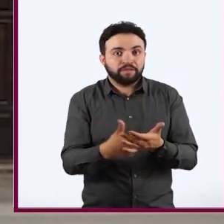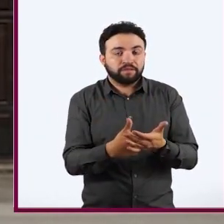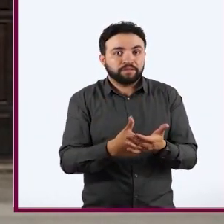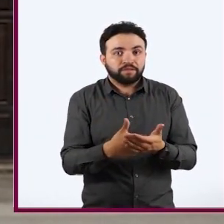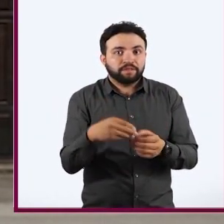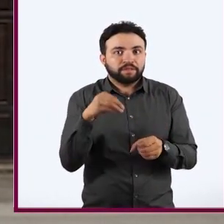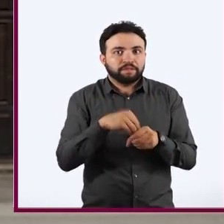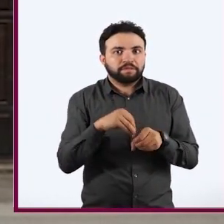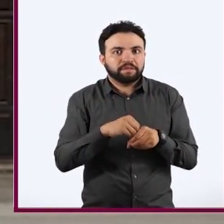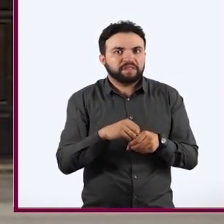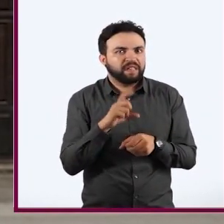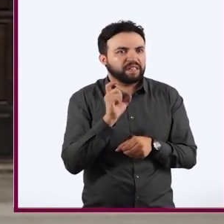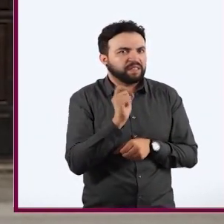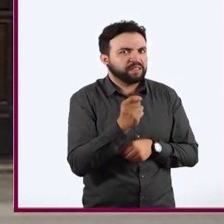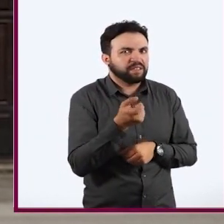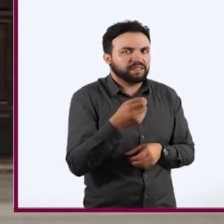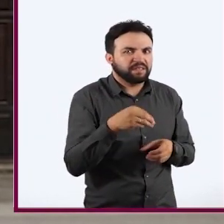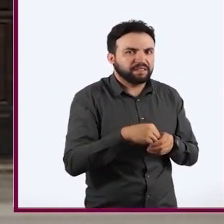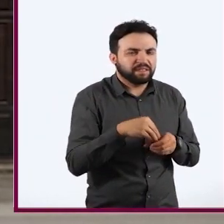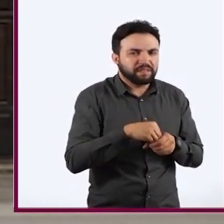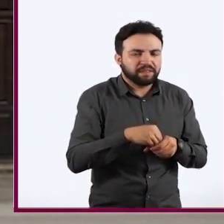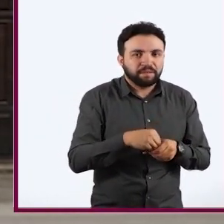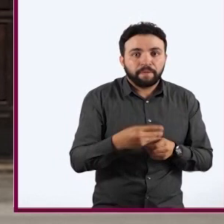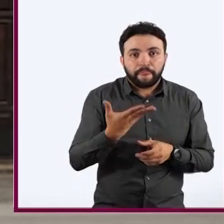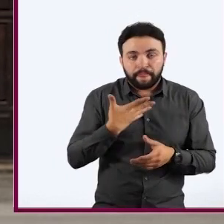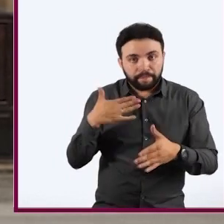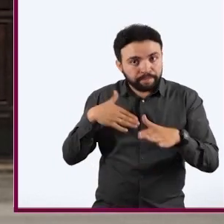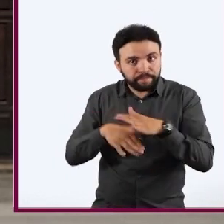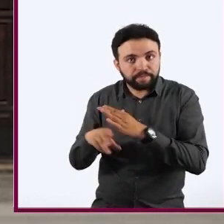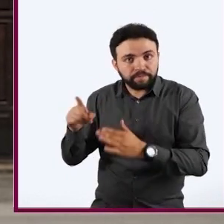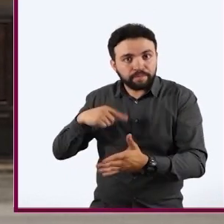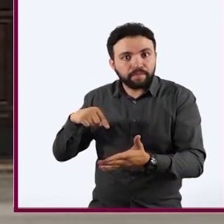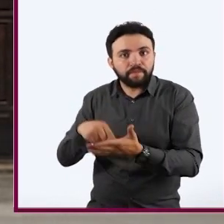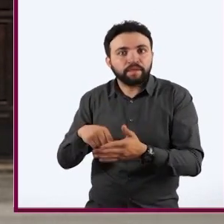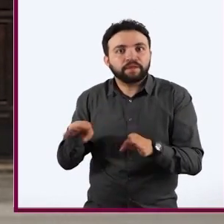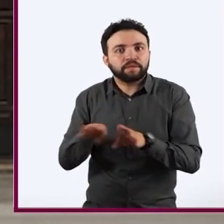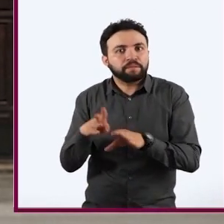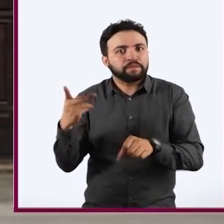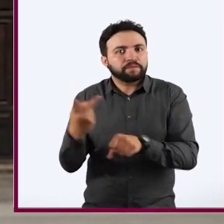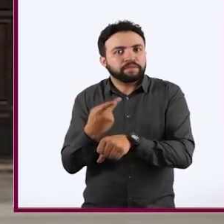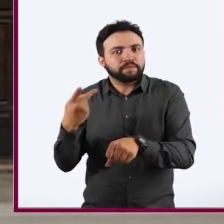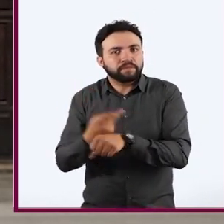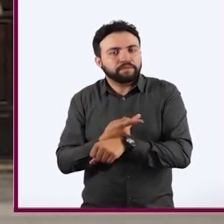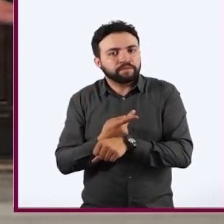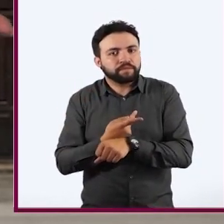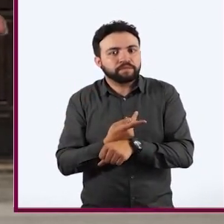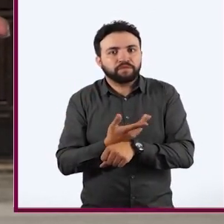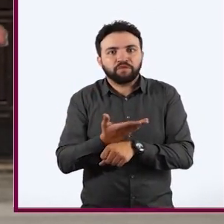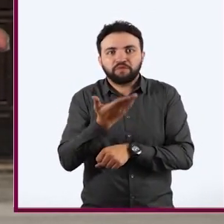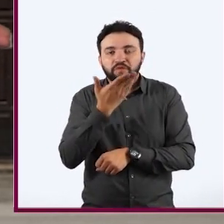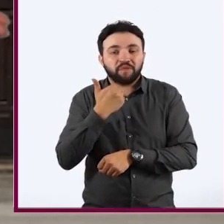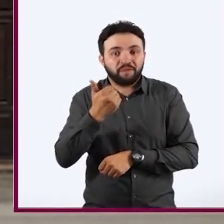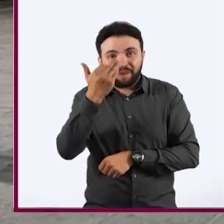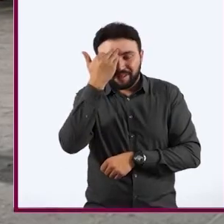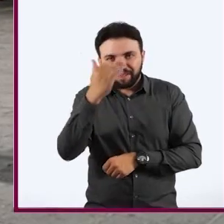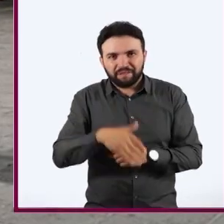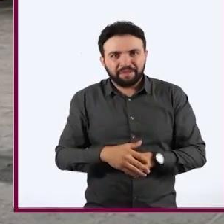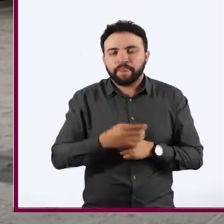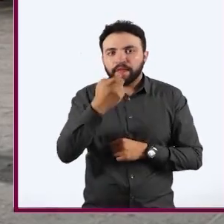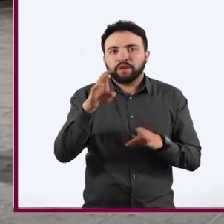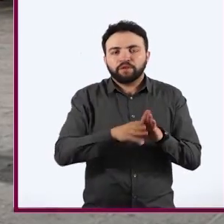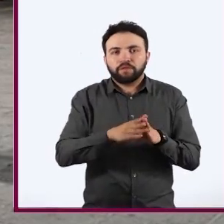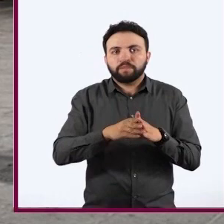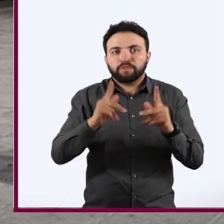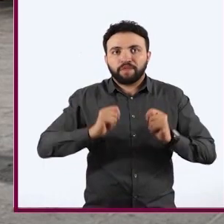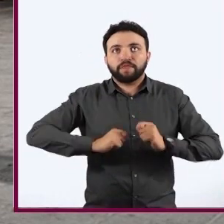hay más secretos, pero además es un espacio en el que, contrariamente a lo que pasa aquí en Xochicalco, no hay noción del tiempo. En el